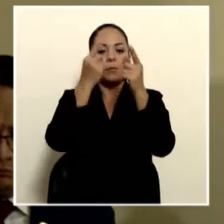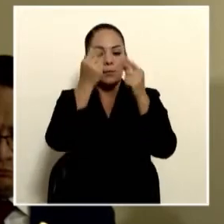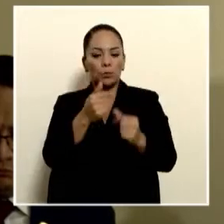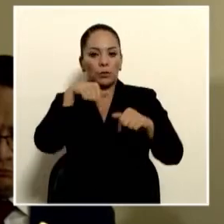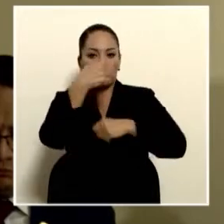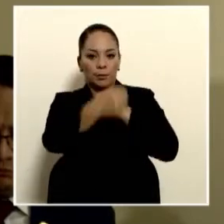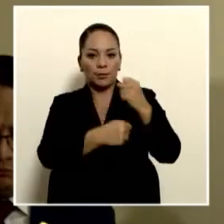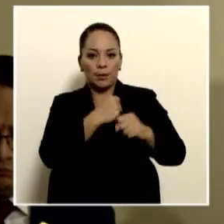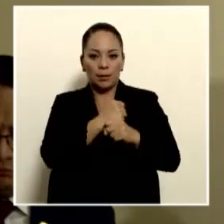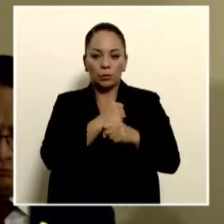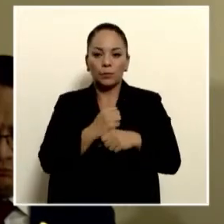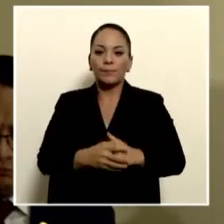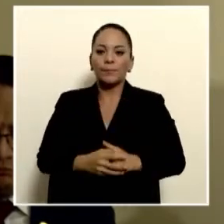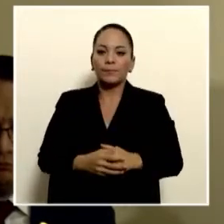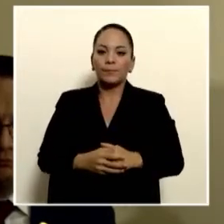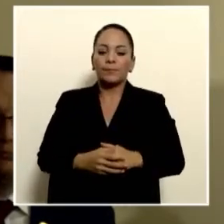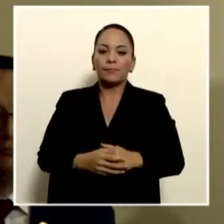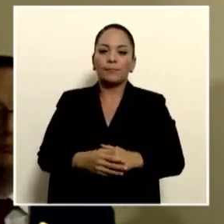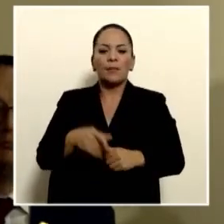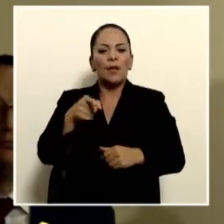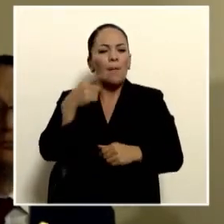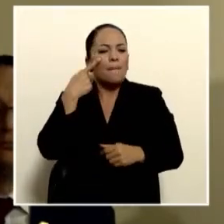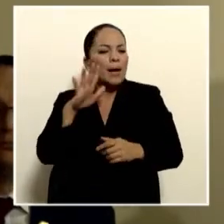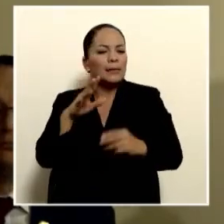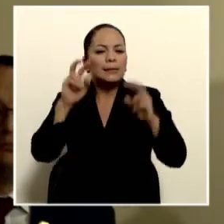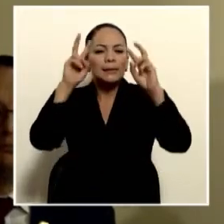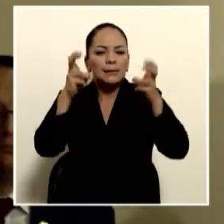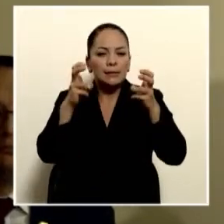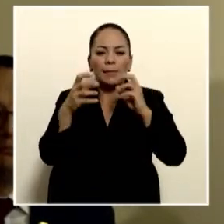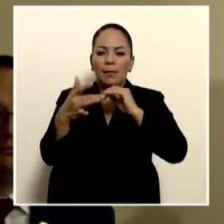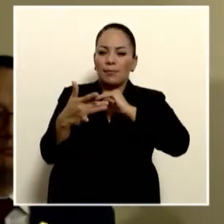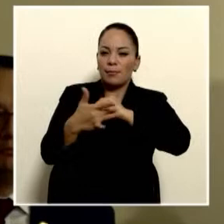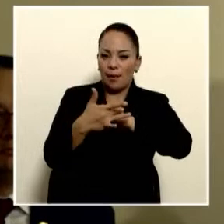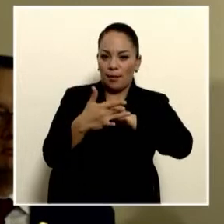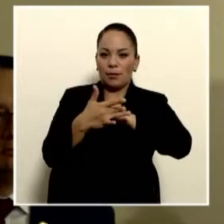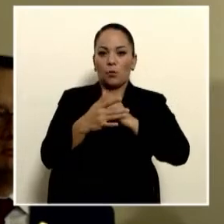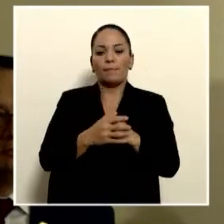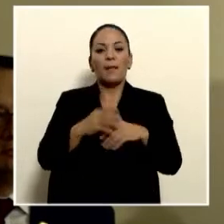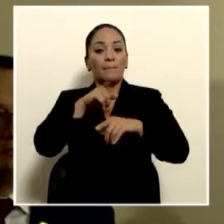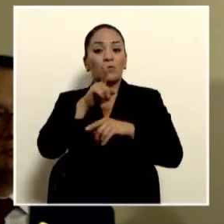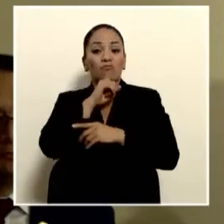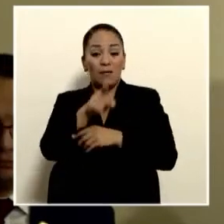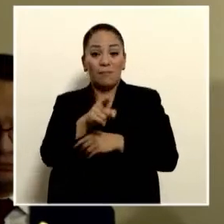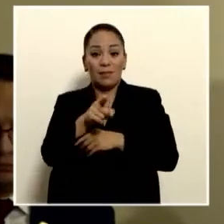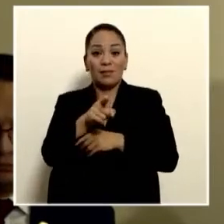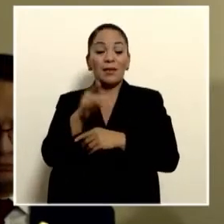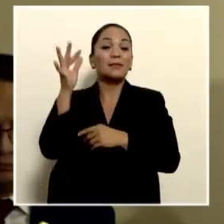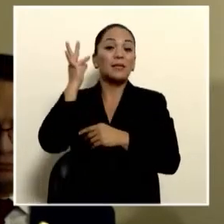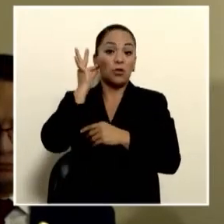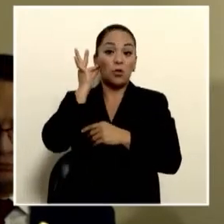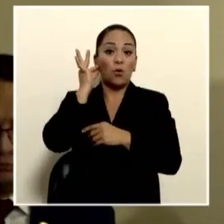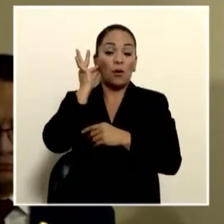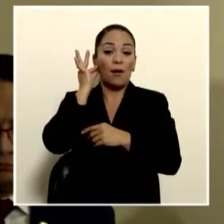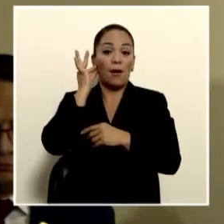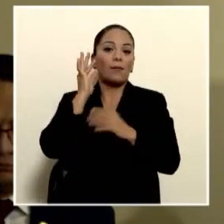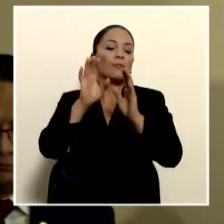presupuestado de este año. Pareciera un tema muy técnico, pero la señora que está en